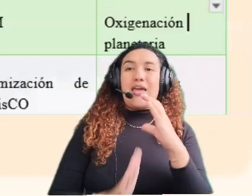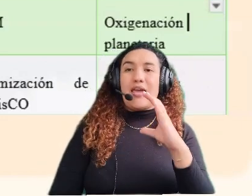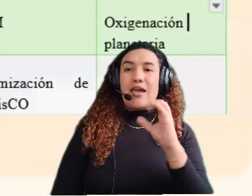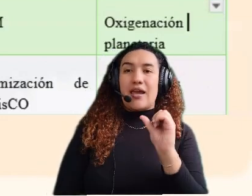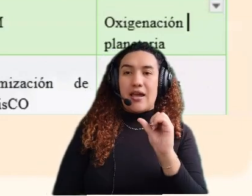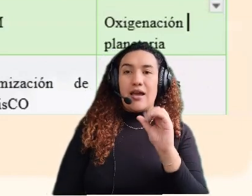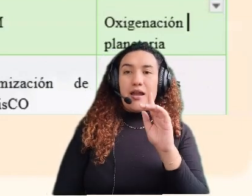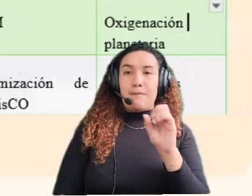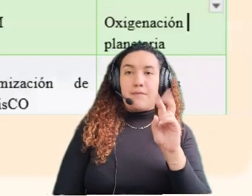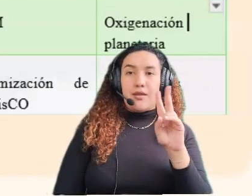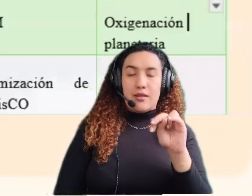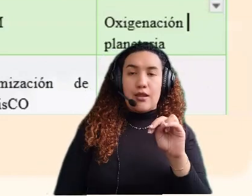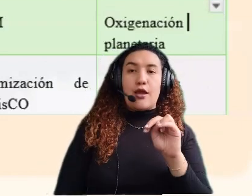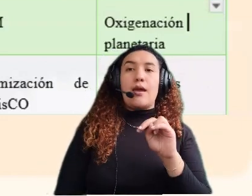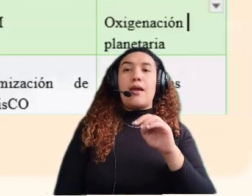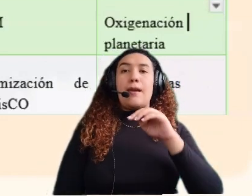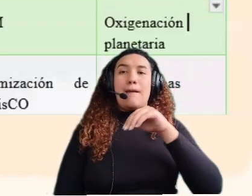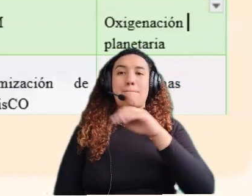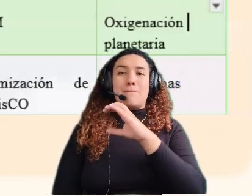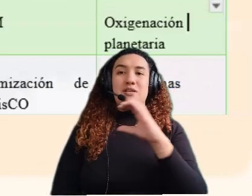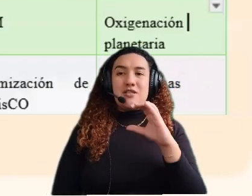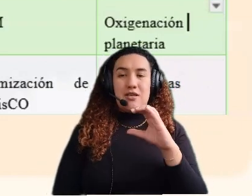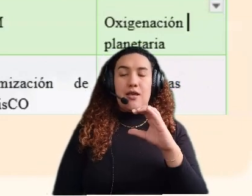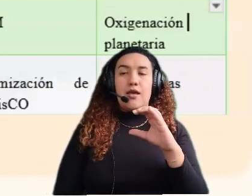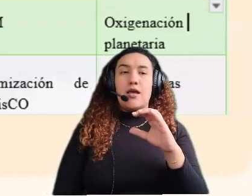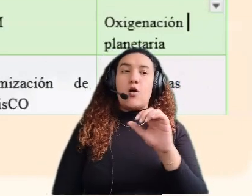Calvin, MSC y